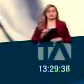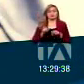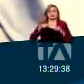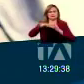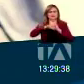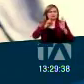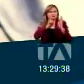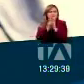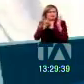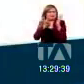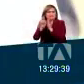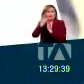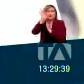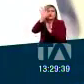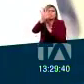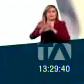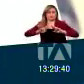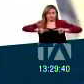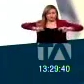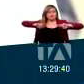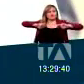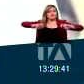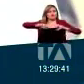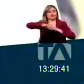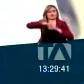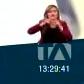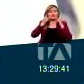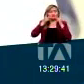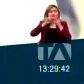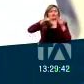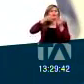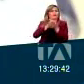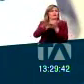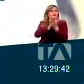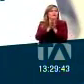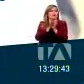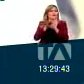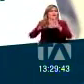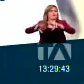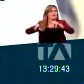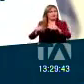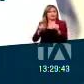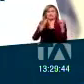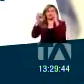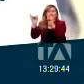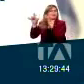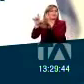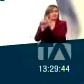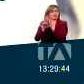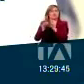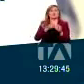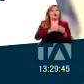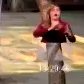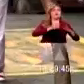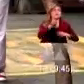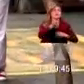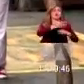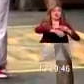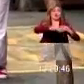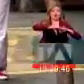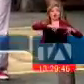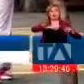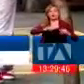expedientes se han abierto por corrupción. Delitos como peculado, cohecho, enriquecimiento ilícito, lavado de activos, tráfico de influencias y concusión, que